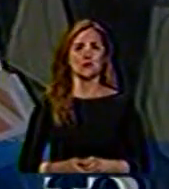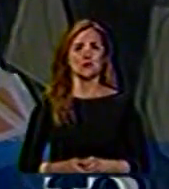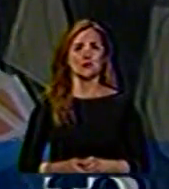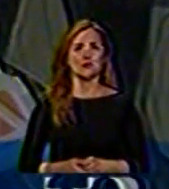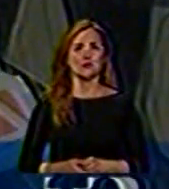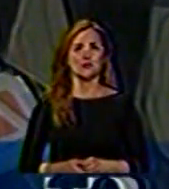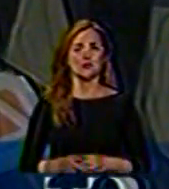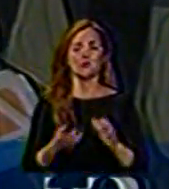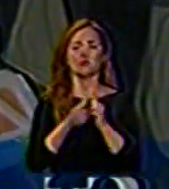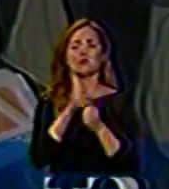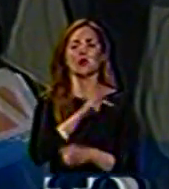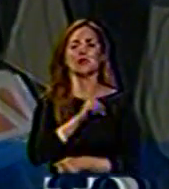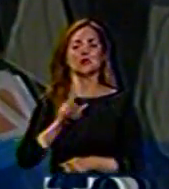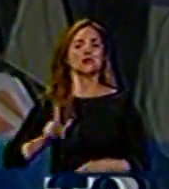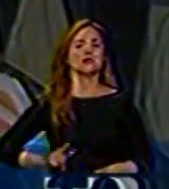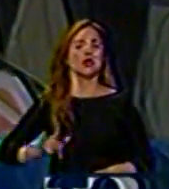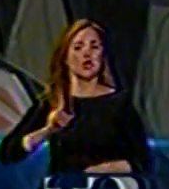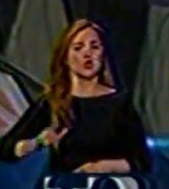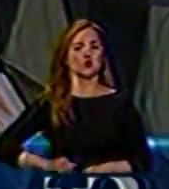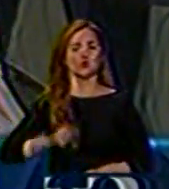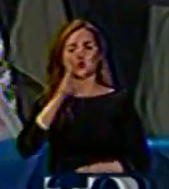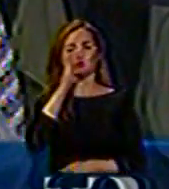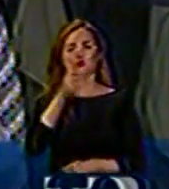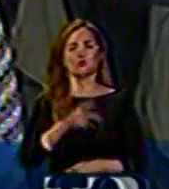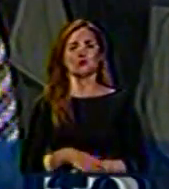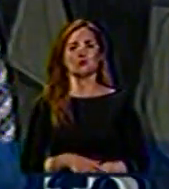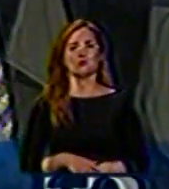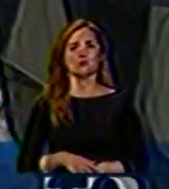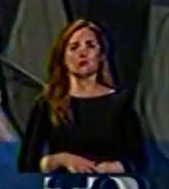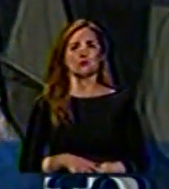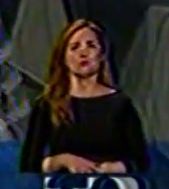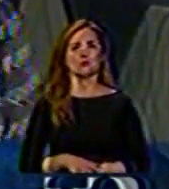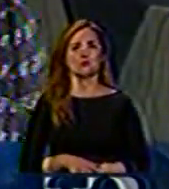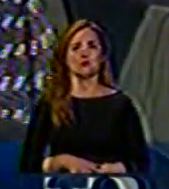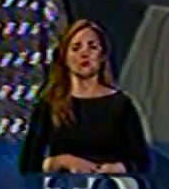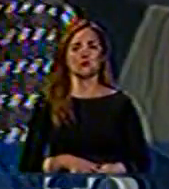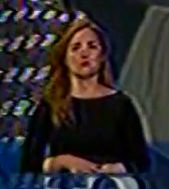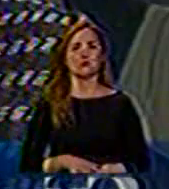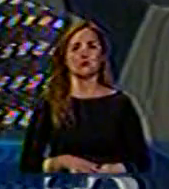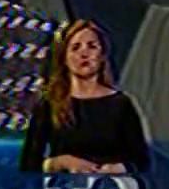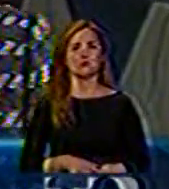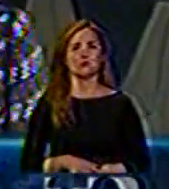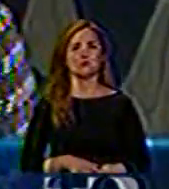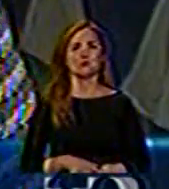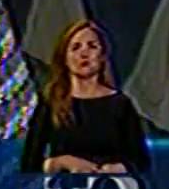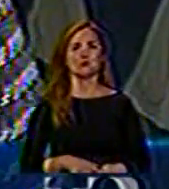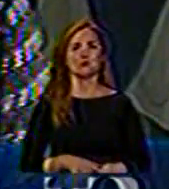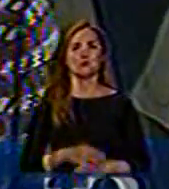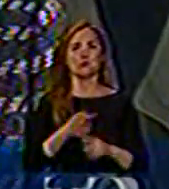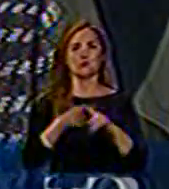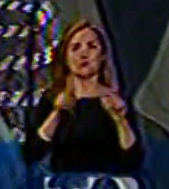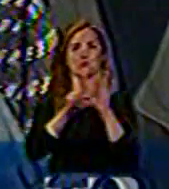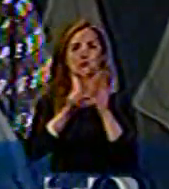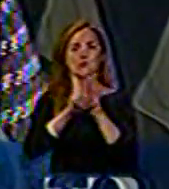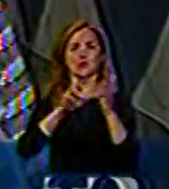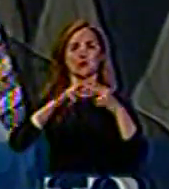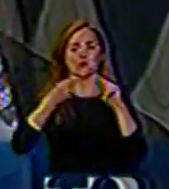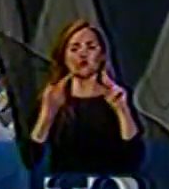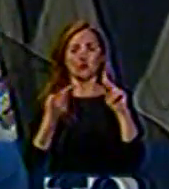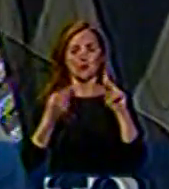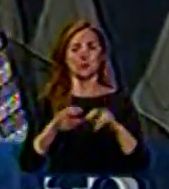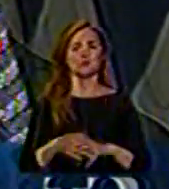de salud pública que el Estado y todos tenemos que tratar. Tiene que haber reformas a varias leyes, entre ellas el